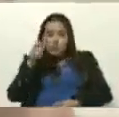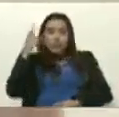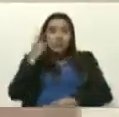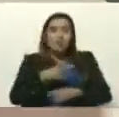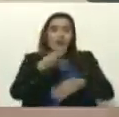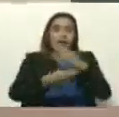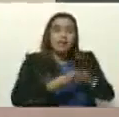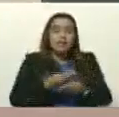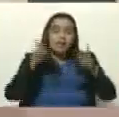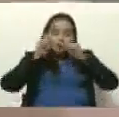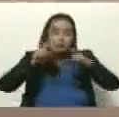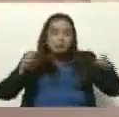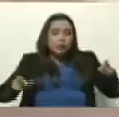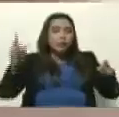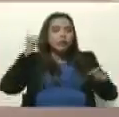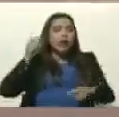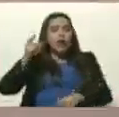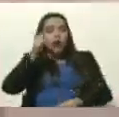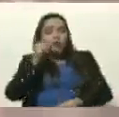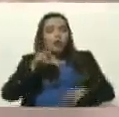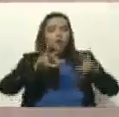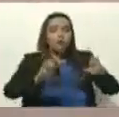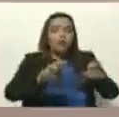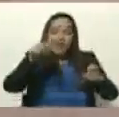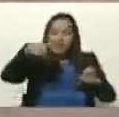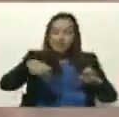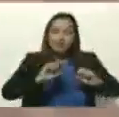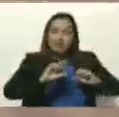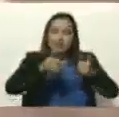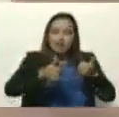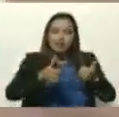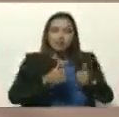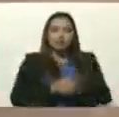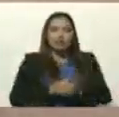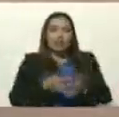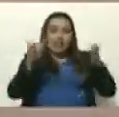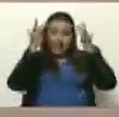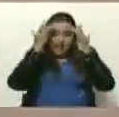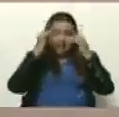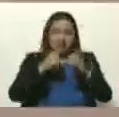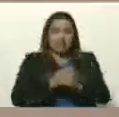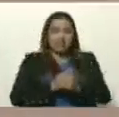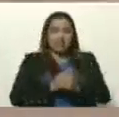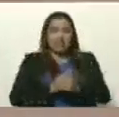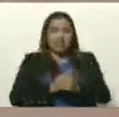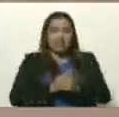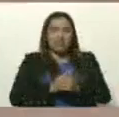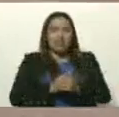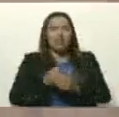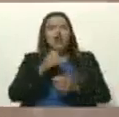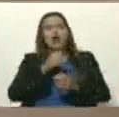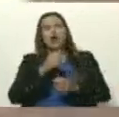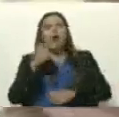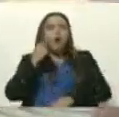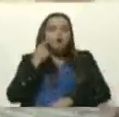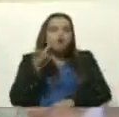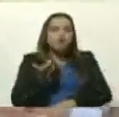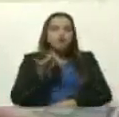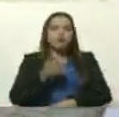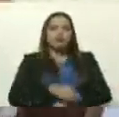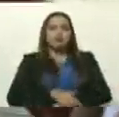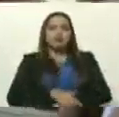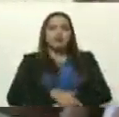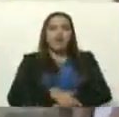al hombre ya la mujer nueva desde aquí desde el cerebro desde las costumbres de nuestras de